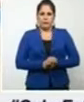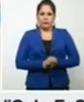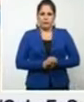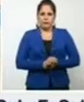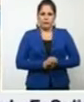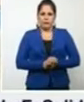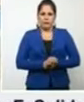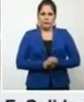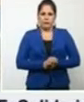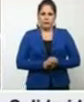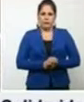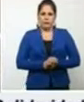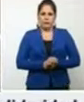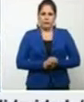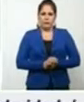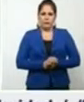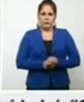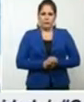mi corazón,